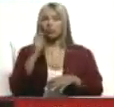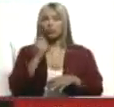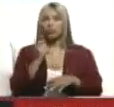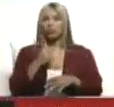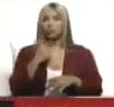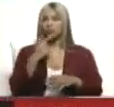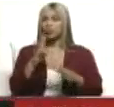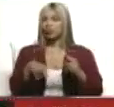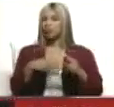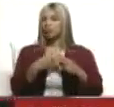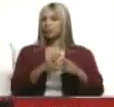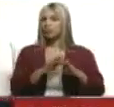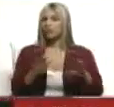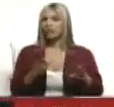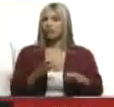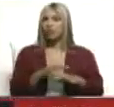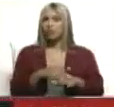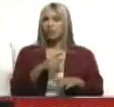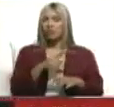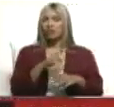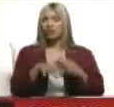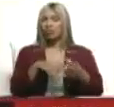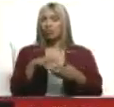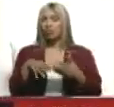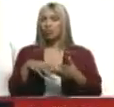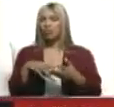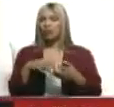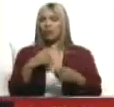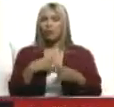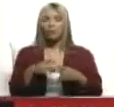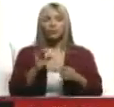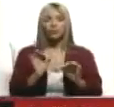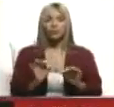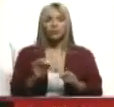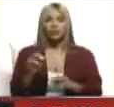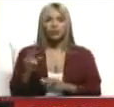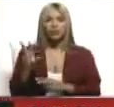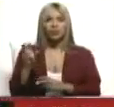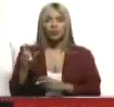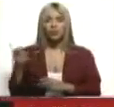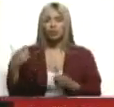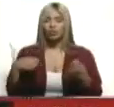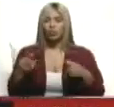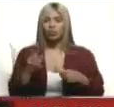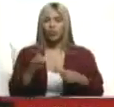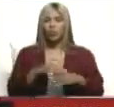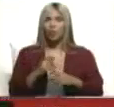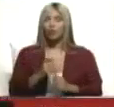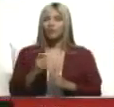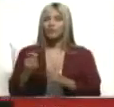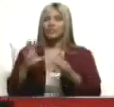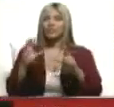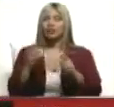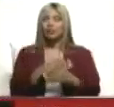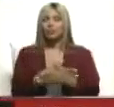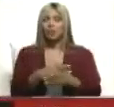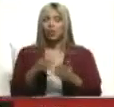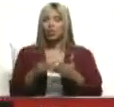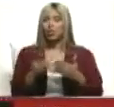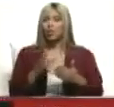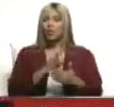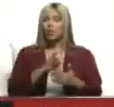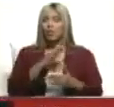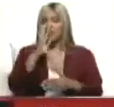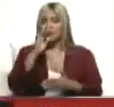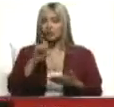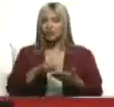y dije que yo no era diputado más nunca, porque eso se había muerto. Sí, pero ¿estarán cobrando o no? Porque se acaban de asignar 70 millones de dólares que son propiedad del